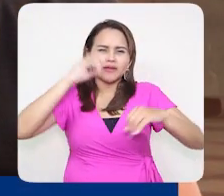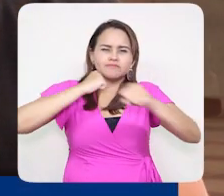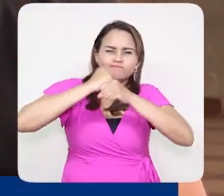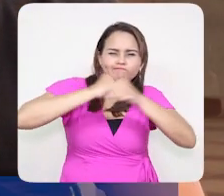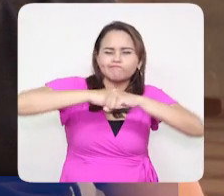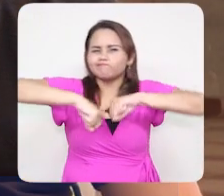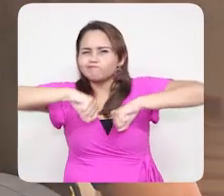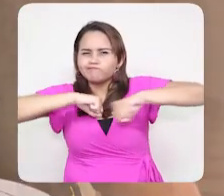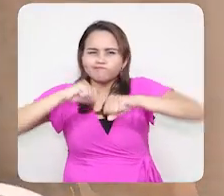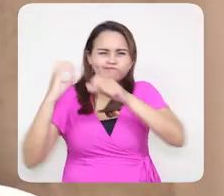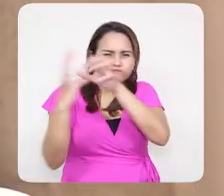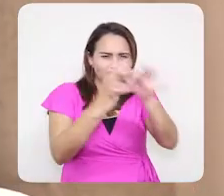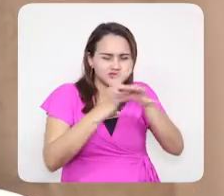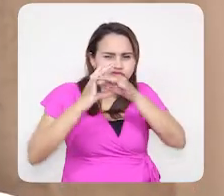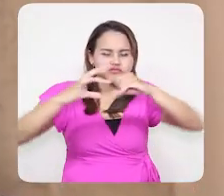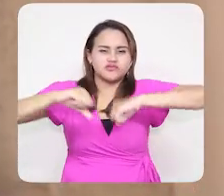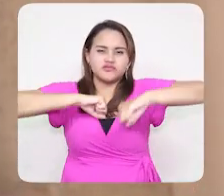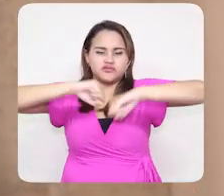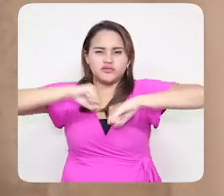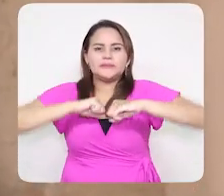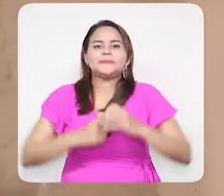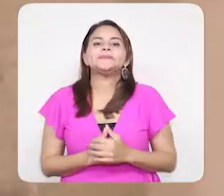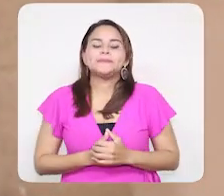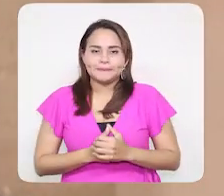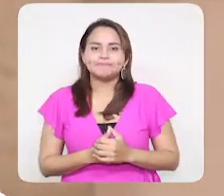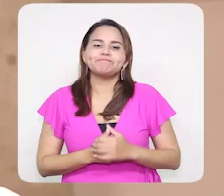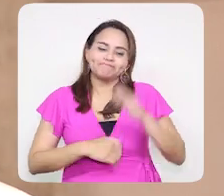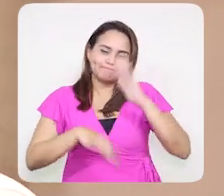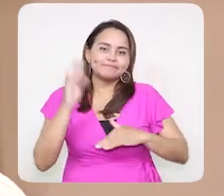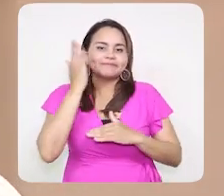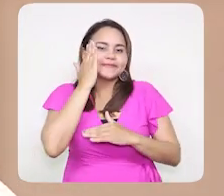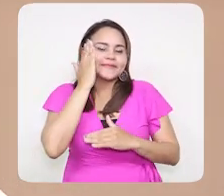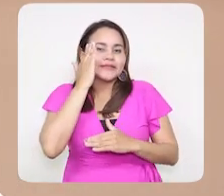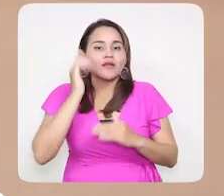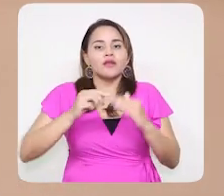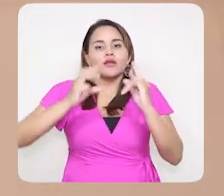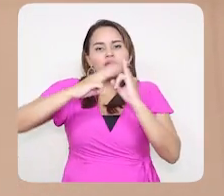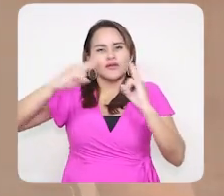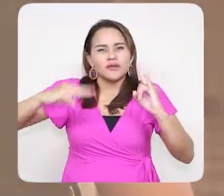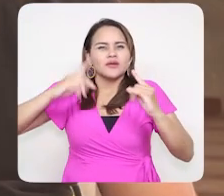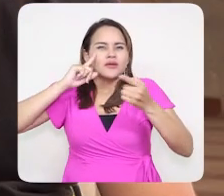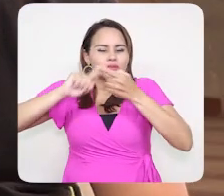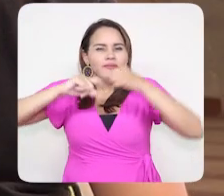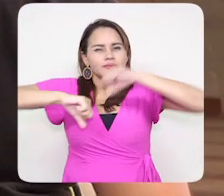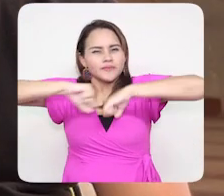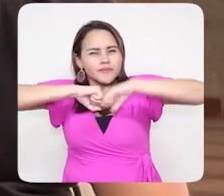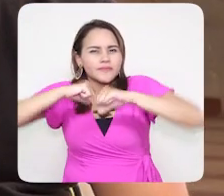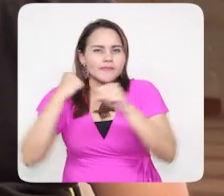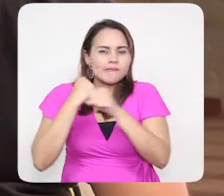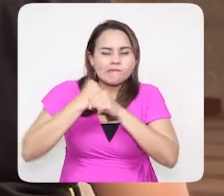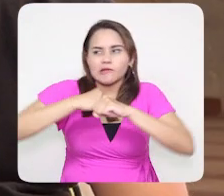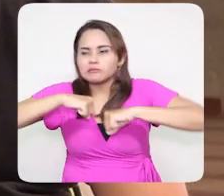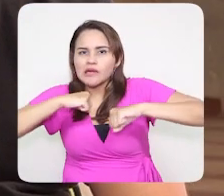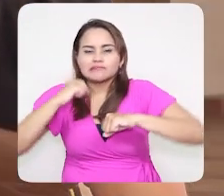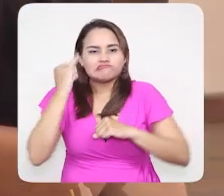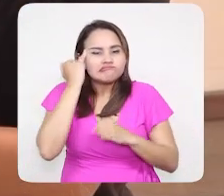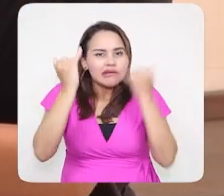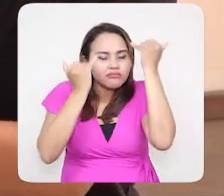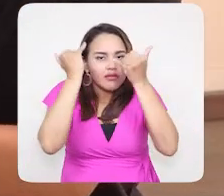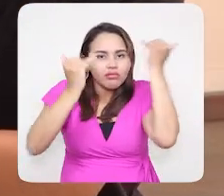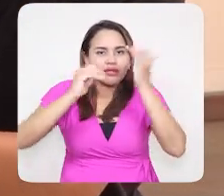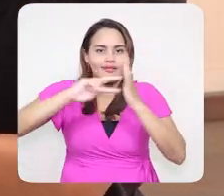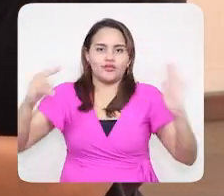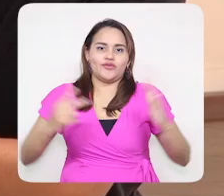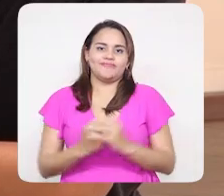la Universidad de Magdalena hoy en día ha sido mayor satisfacción cuando vemos que estamos avanzando hacia